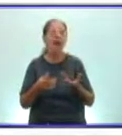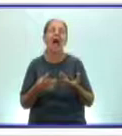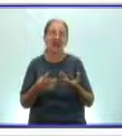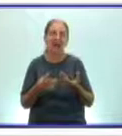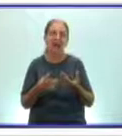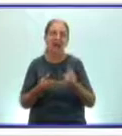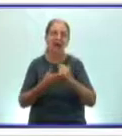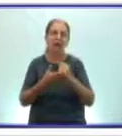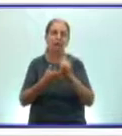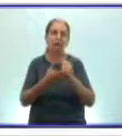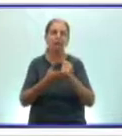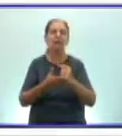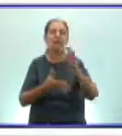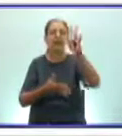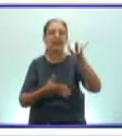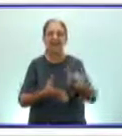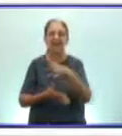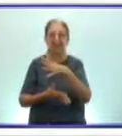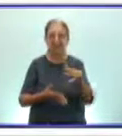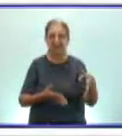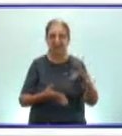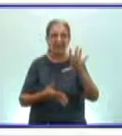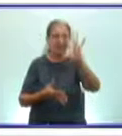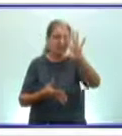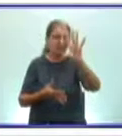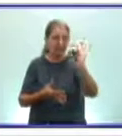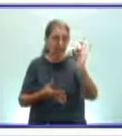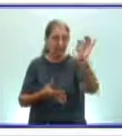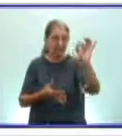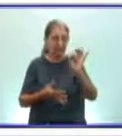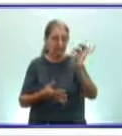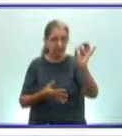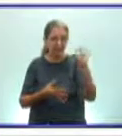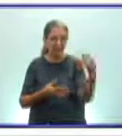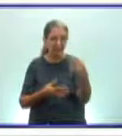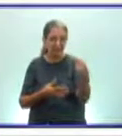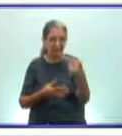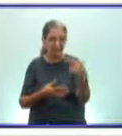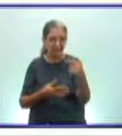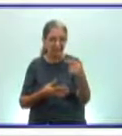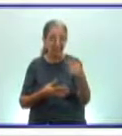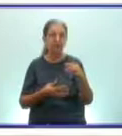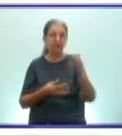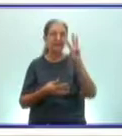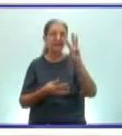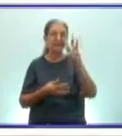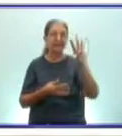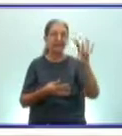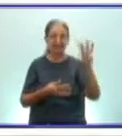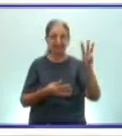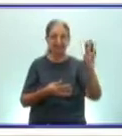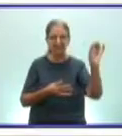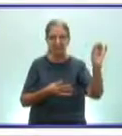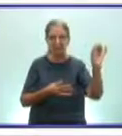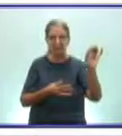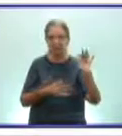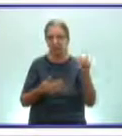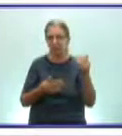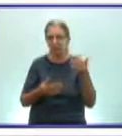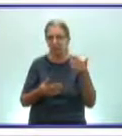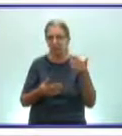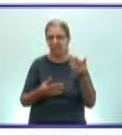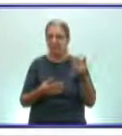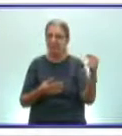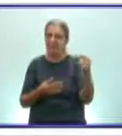del 50% de las temperaturas menores de 33 grados Celsius. Vas a identificar las temperaturas menores